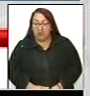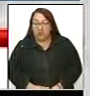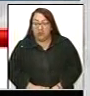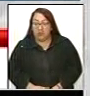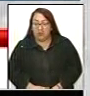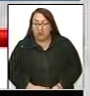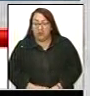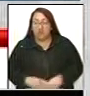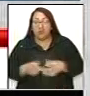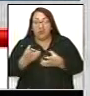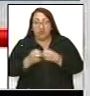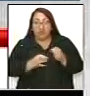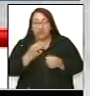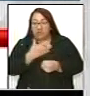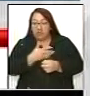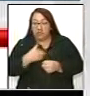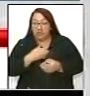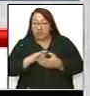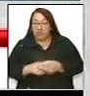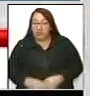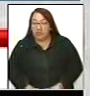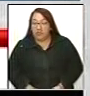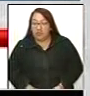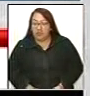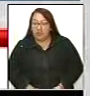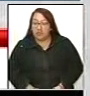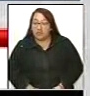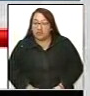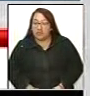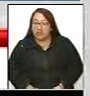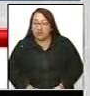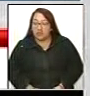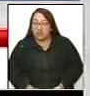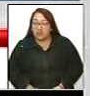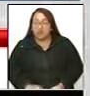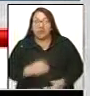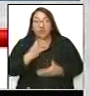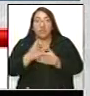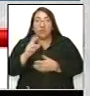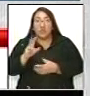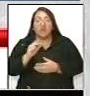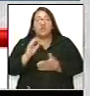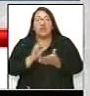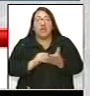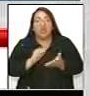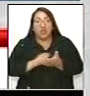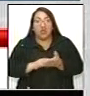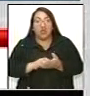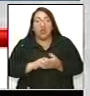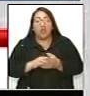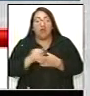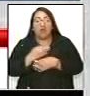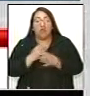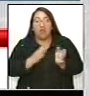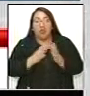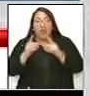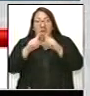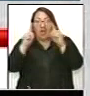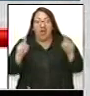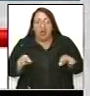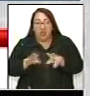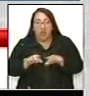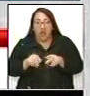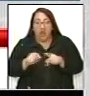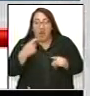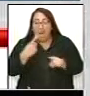software. Eso es lo que quería señalar, presidenta, disculpe. El problema 3 es que se alquiló licencias para el uso de la plataforma virtual solo por